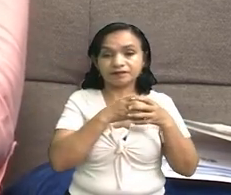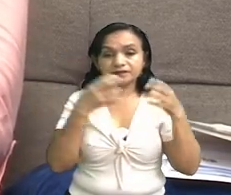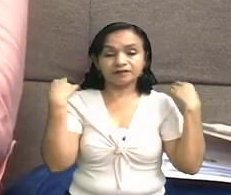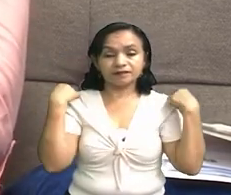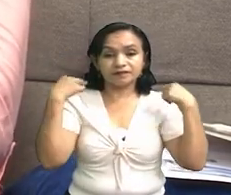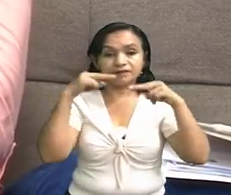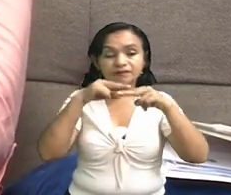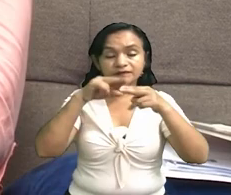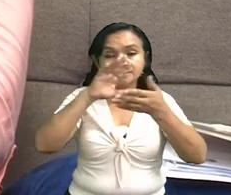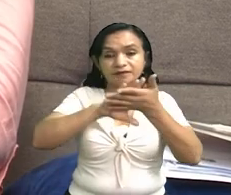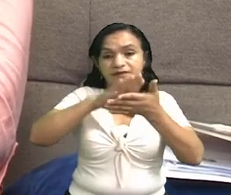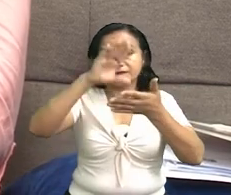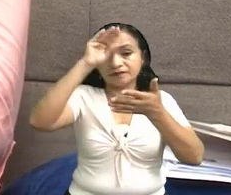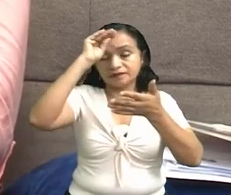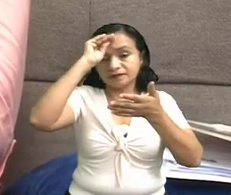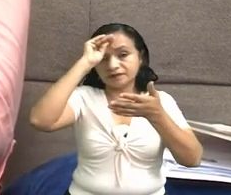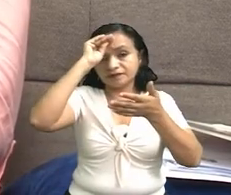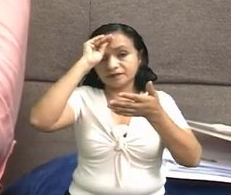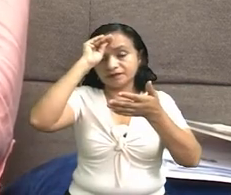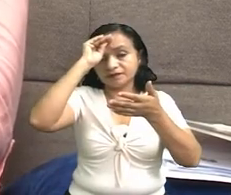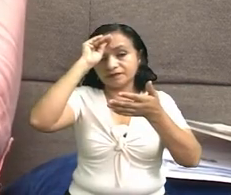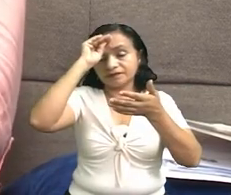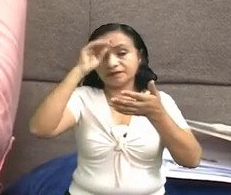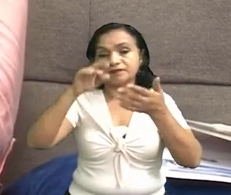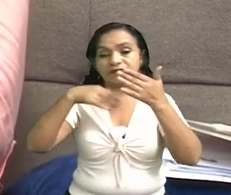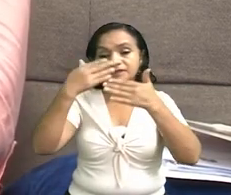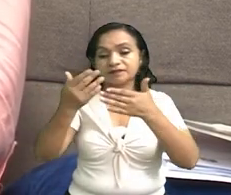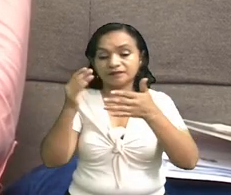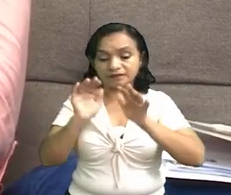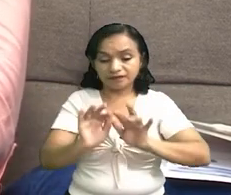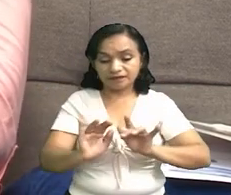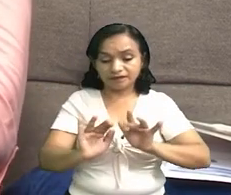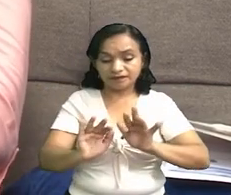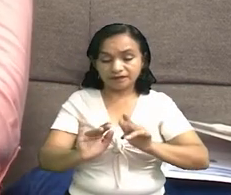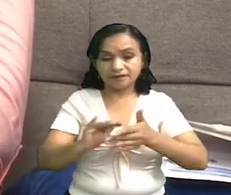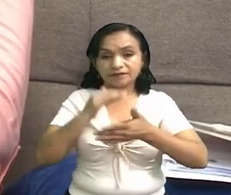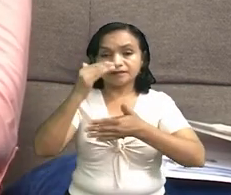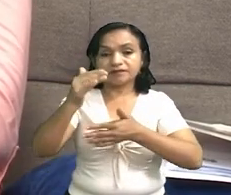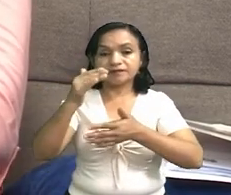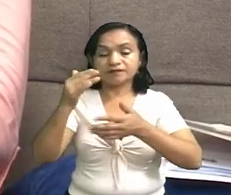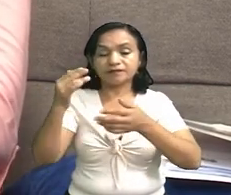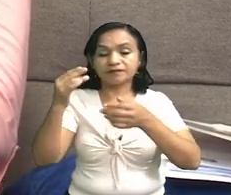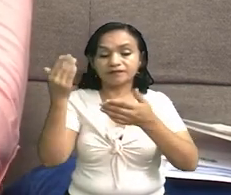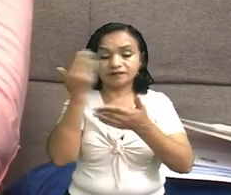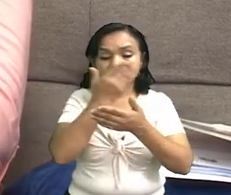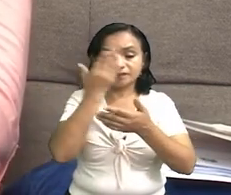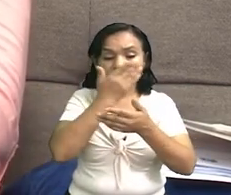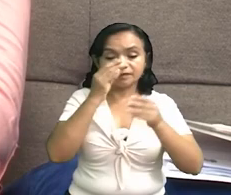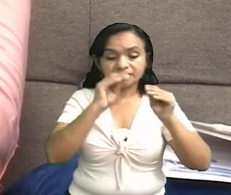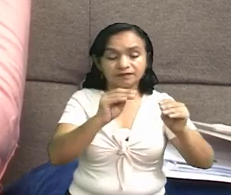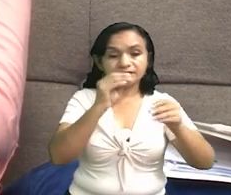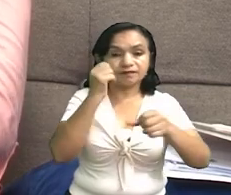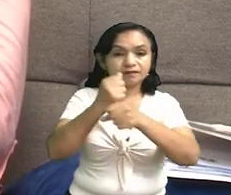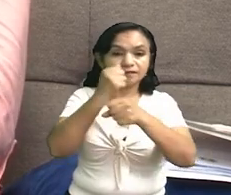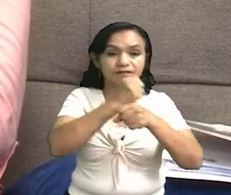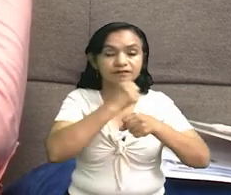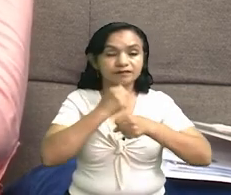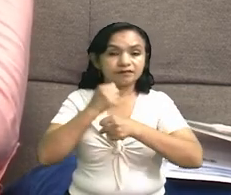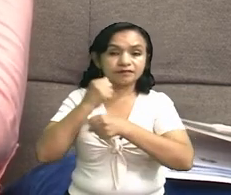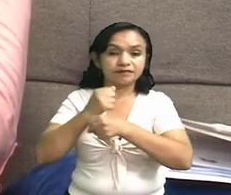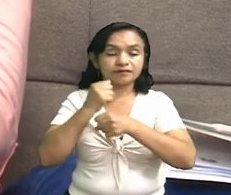profesor para que pueda hacer uso de la tecnología. Igualmente, la capacitación de los estudiantes y de los trabajadores